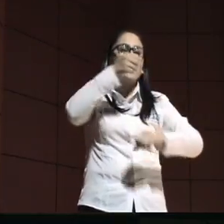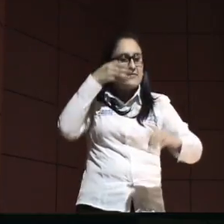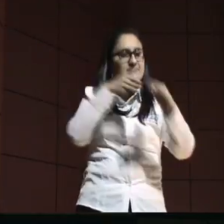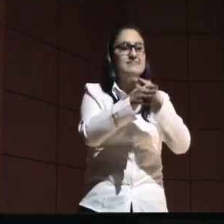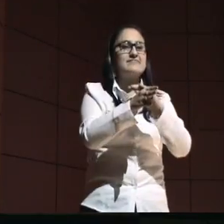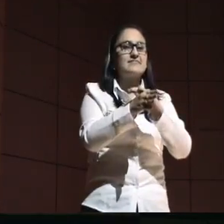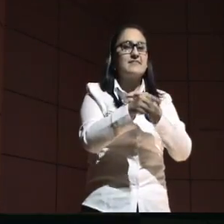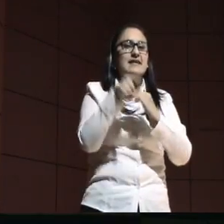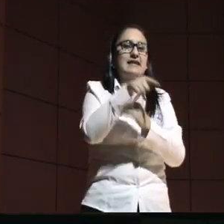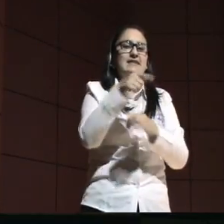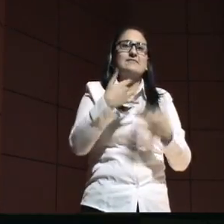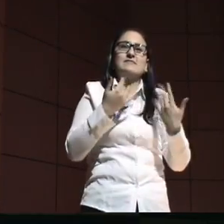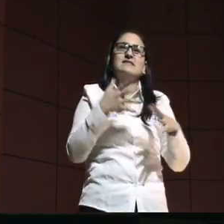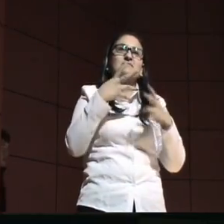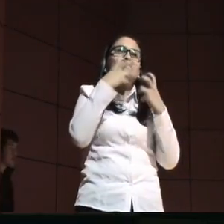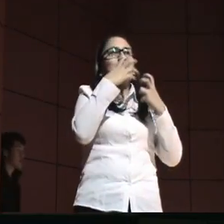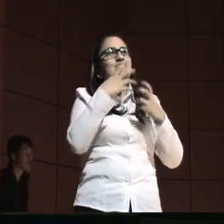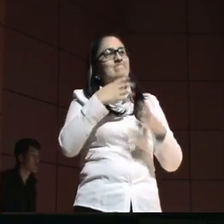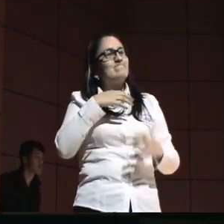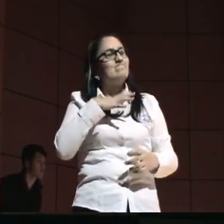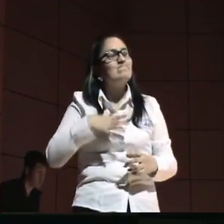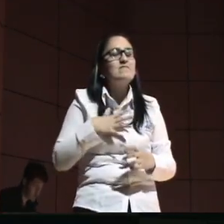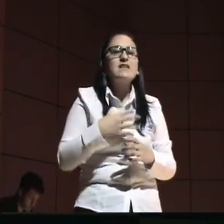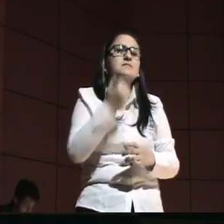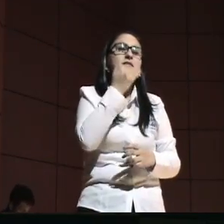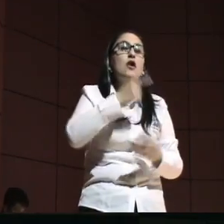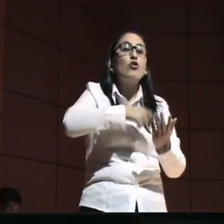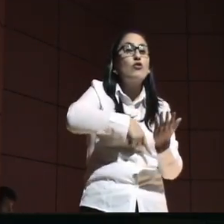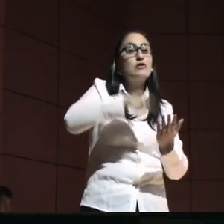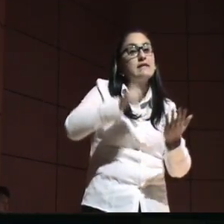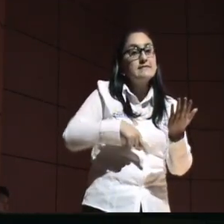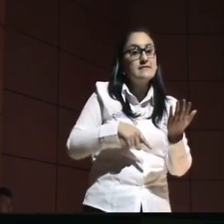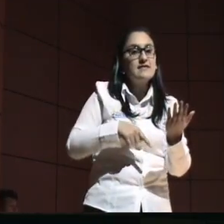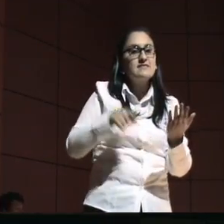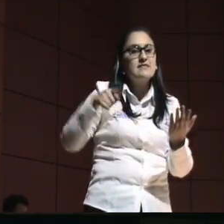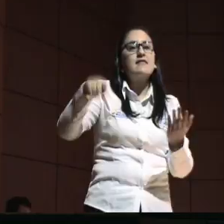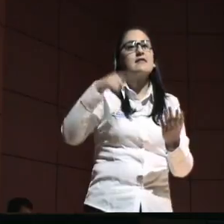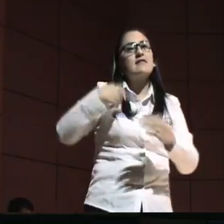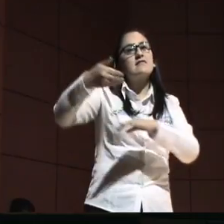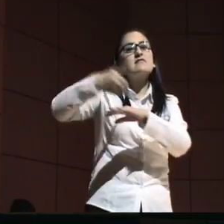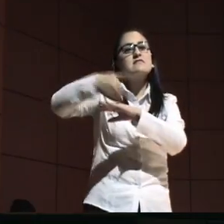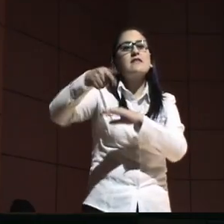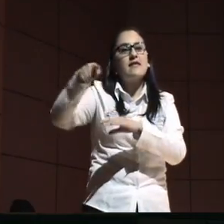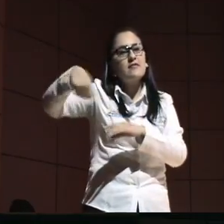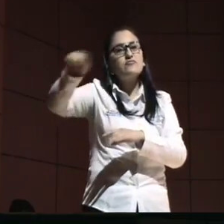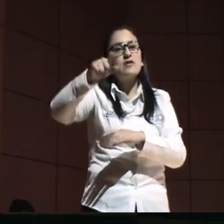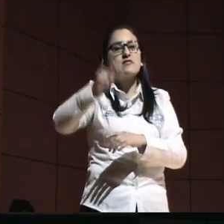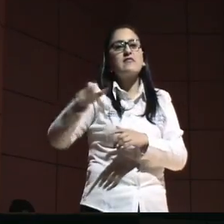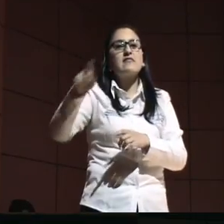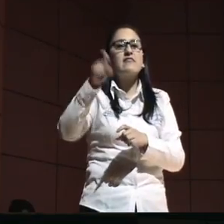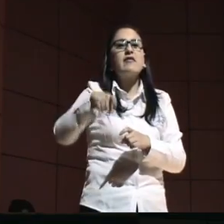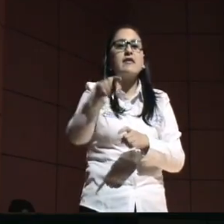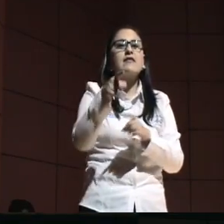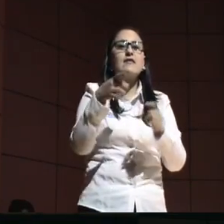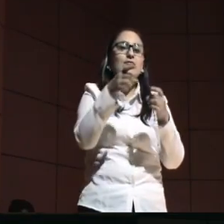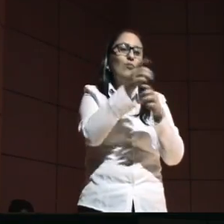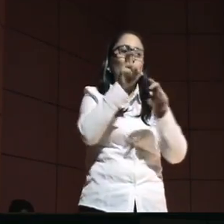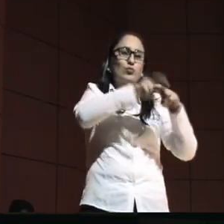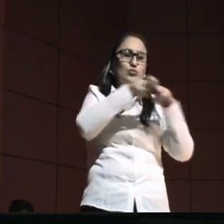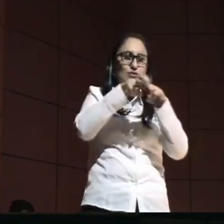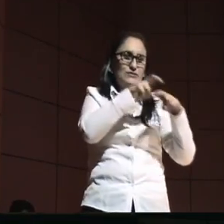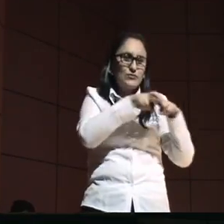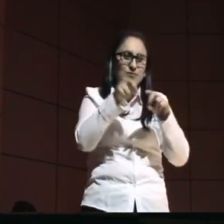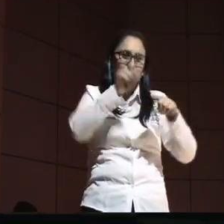accesible. Y lo más indignante es que a los contratistas se les exige en el contrato que tenga una flotilla de